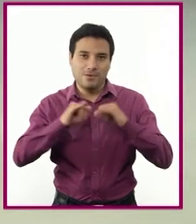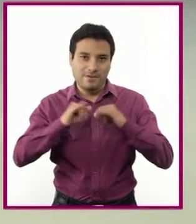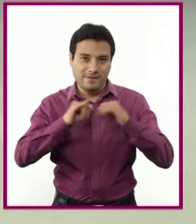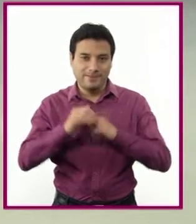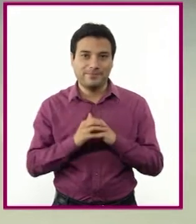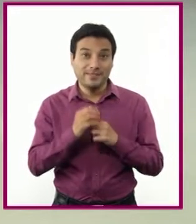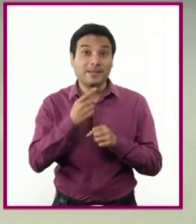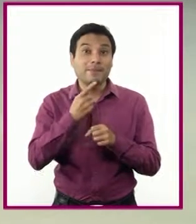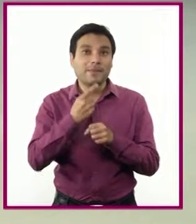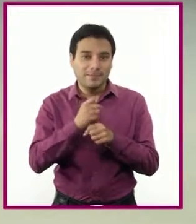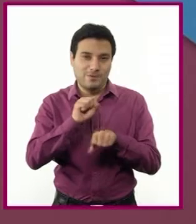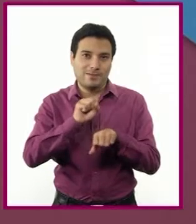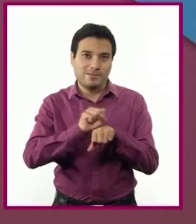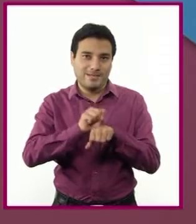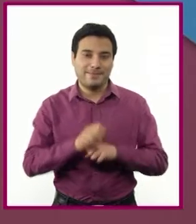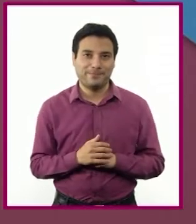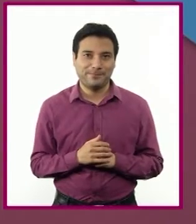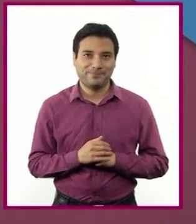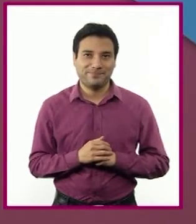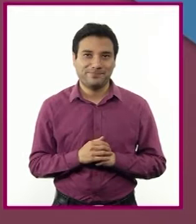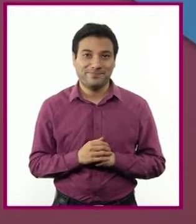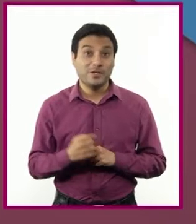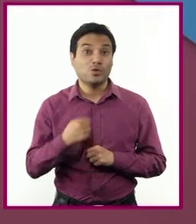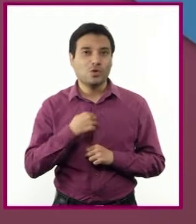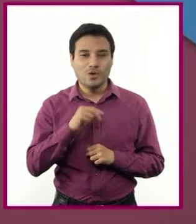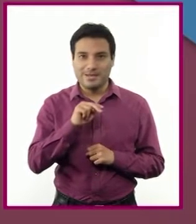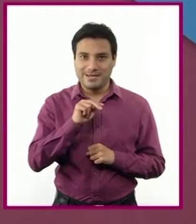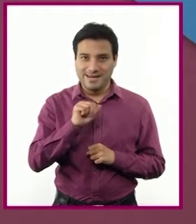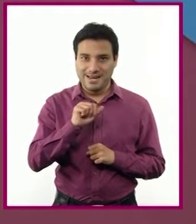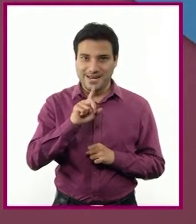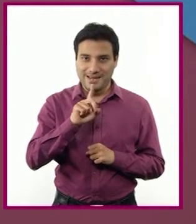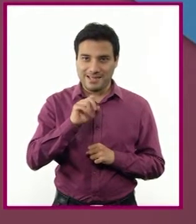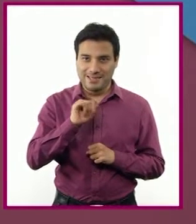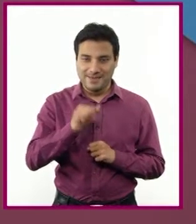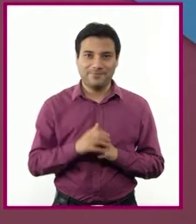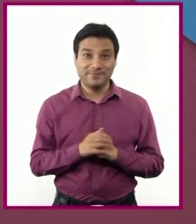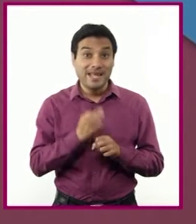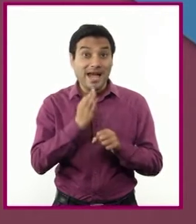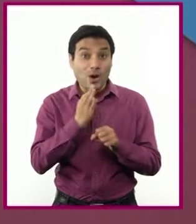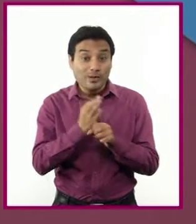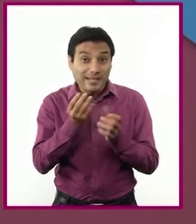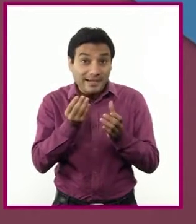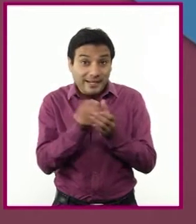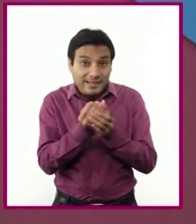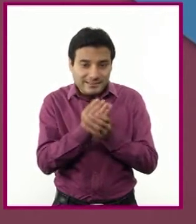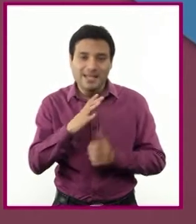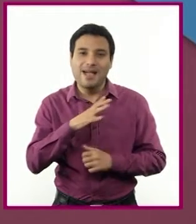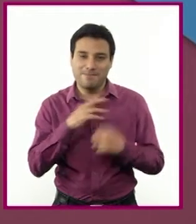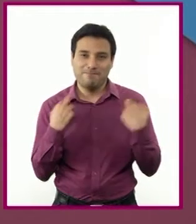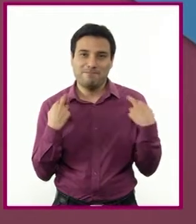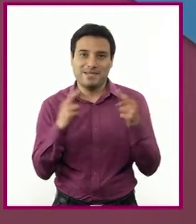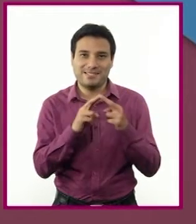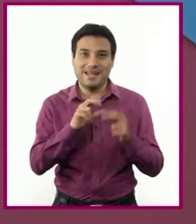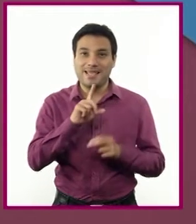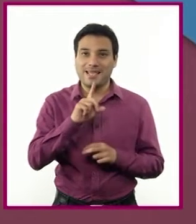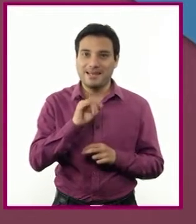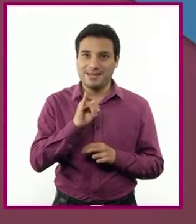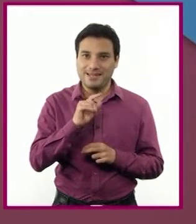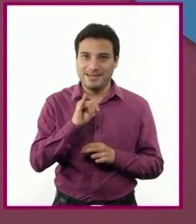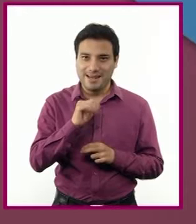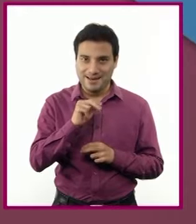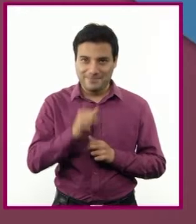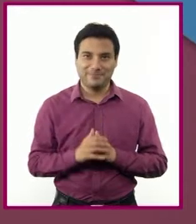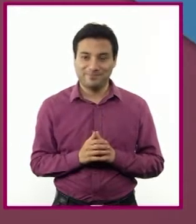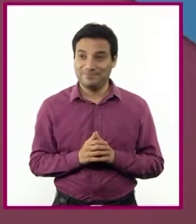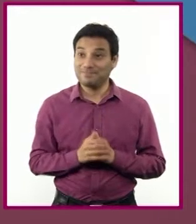para primer grado de secundaria. Soy Nadia Jiménez y en la sesión del día de hoy nos acompaña la docente Liliana Hernández